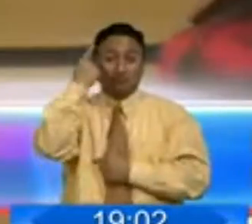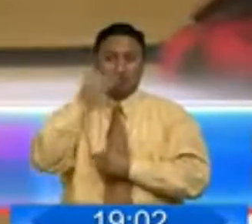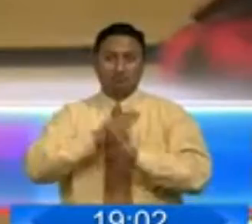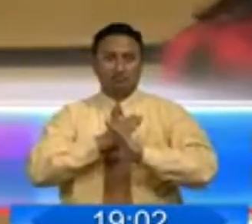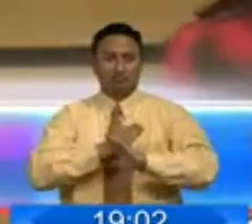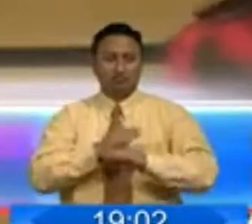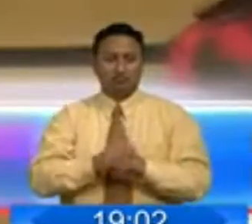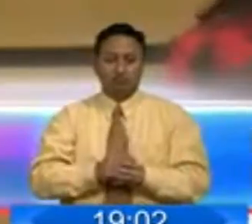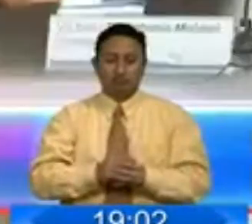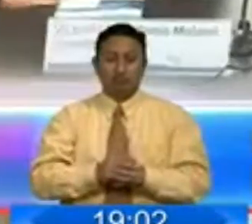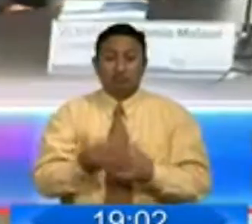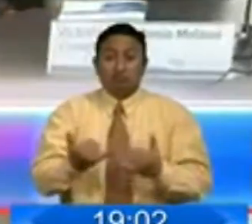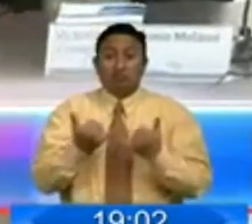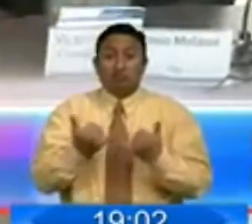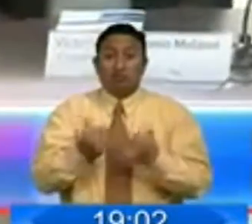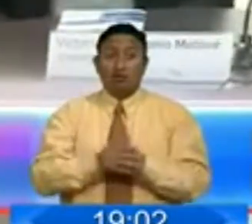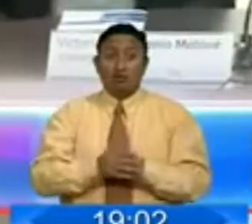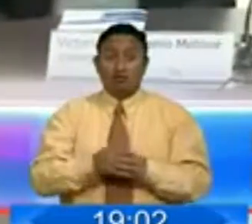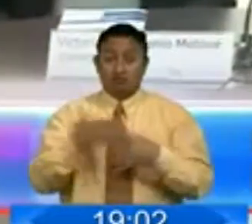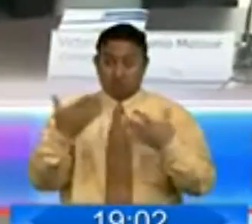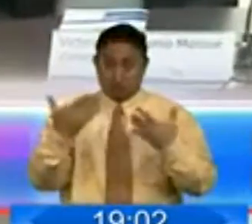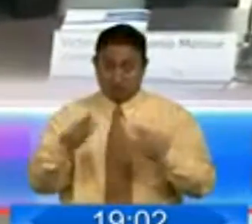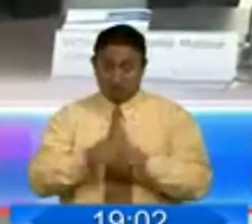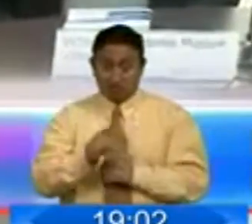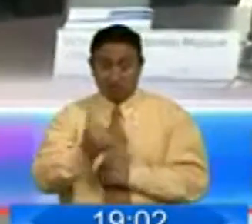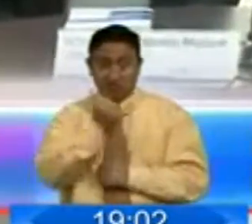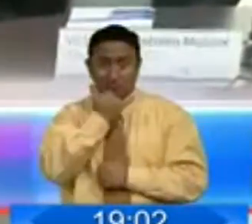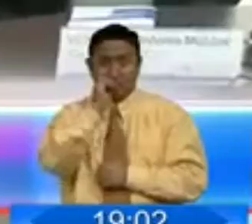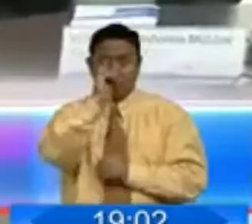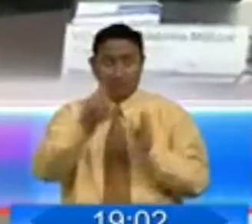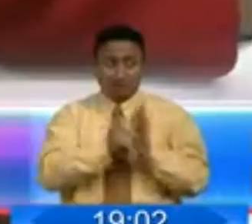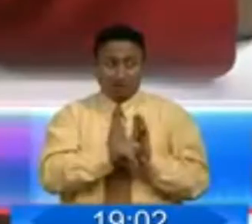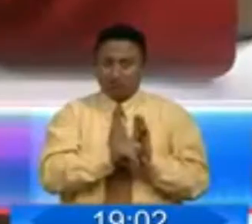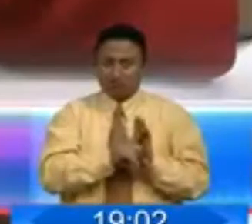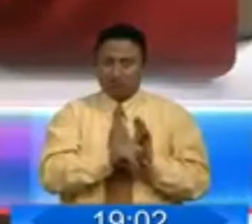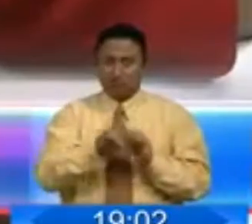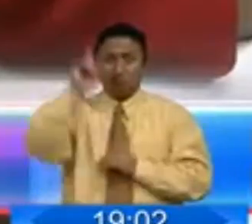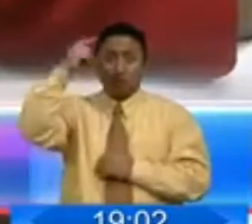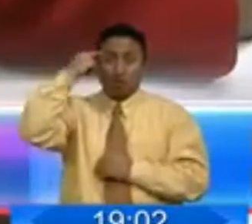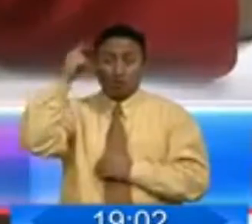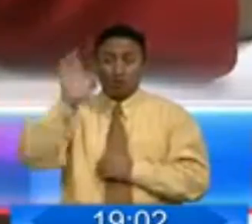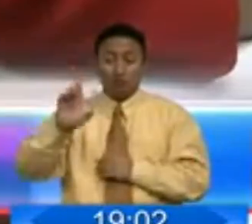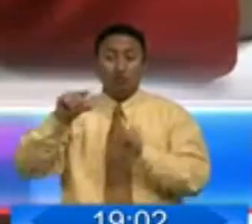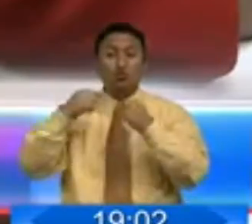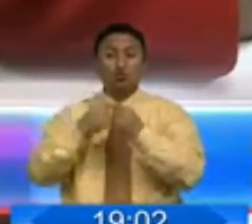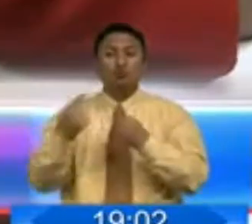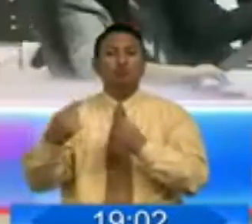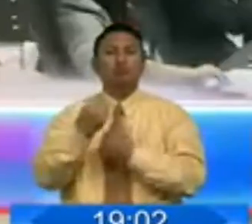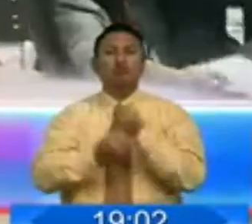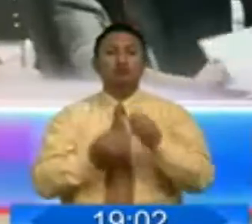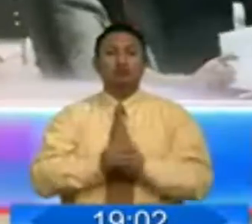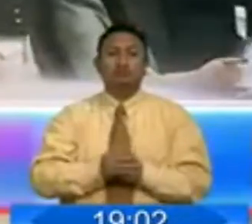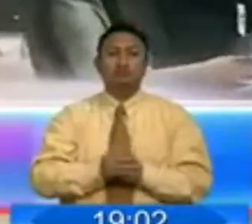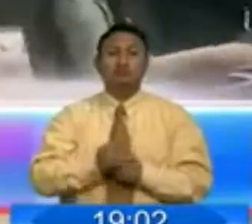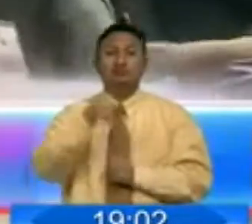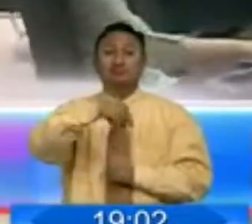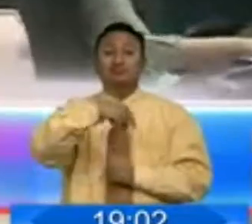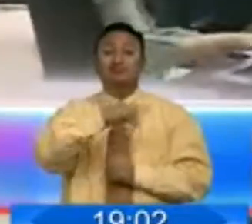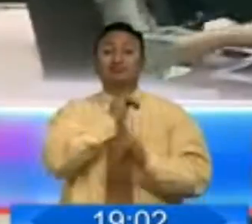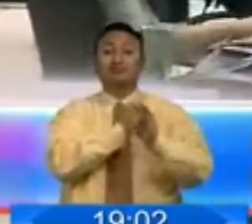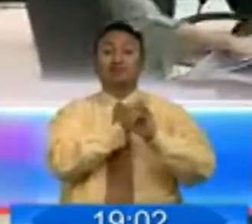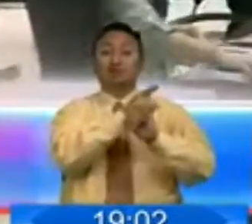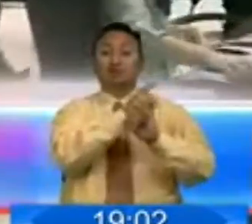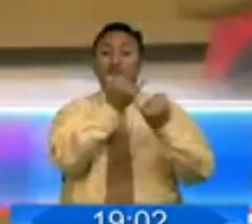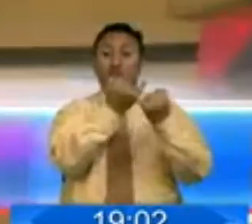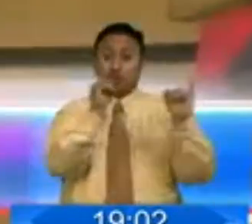aseguran que por el momento no se ha configurado ninguna ilegalidad y que desde el gobierno y parte de la oposición lo que busco en ese estado era una institución